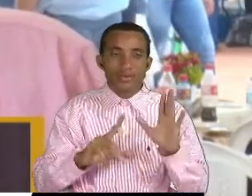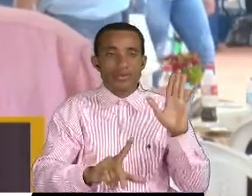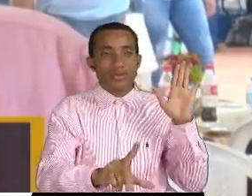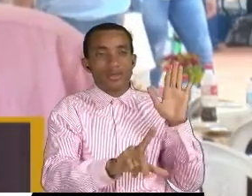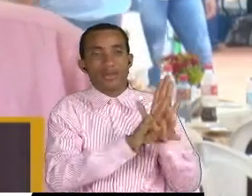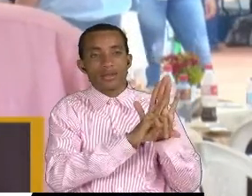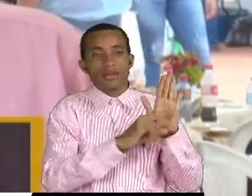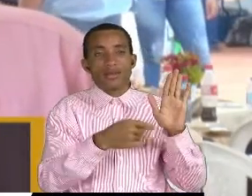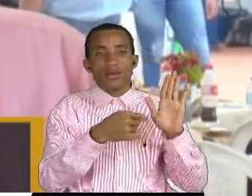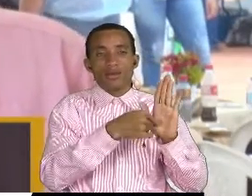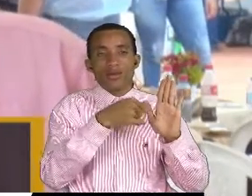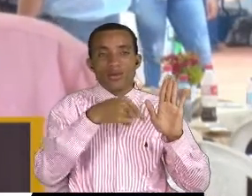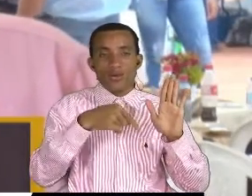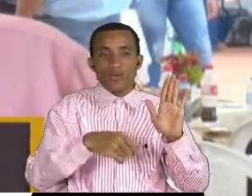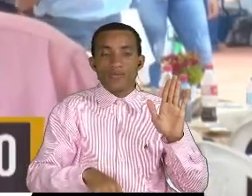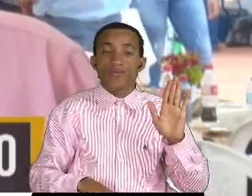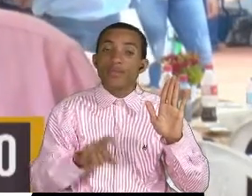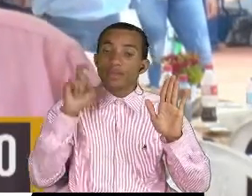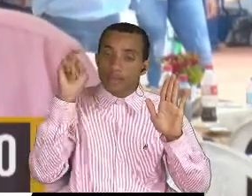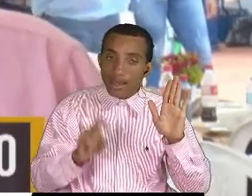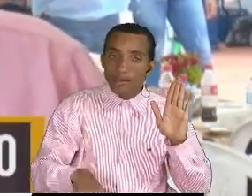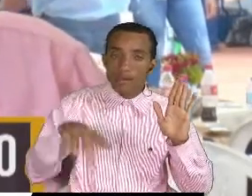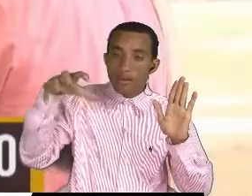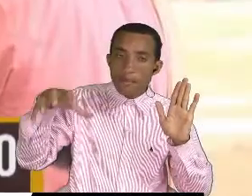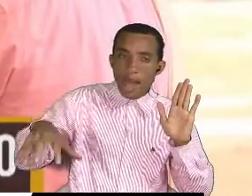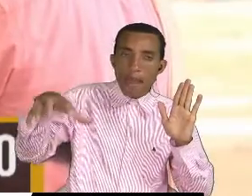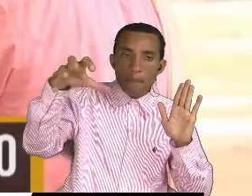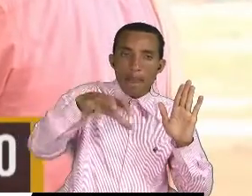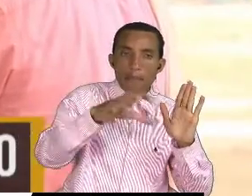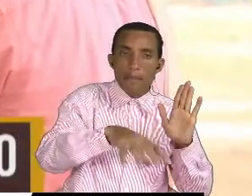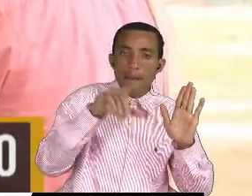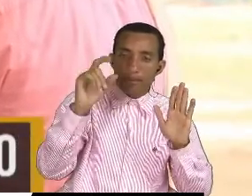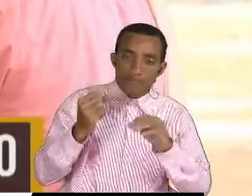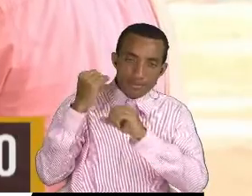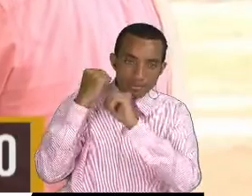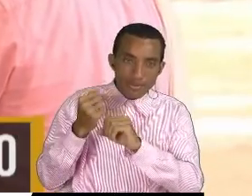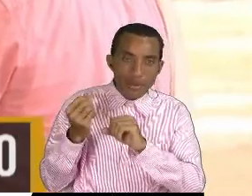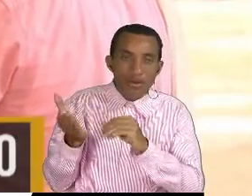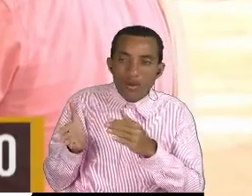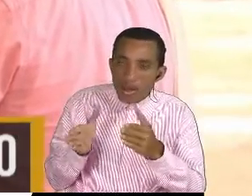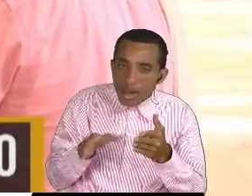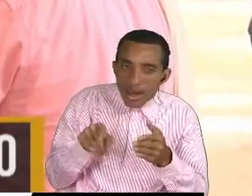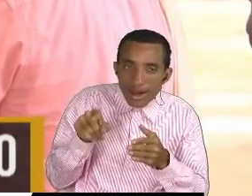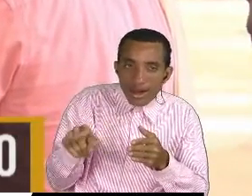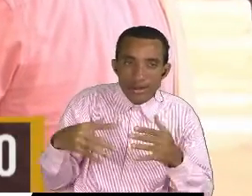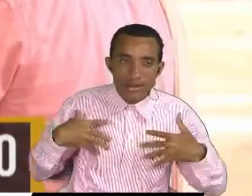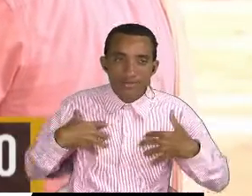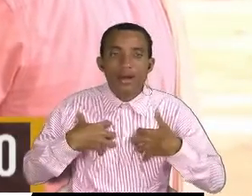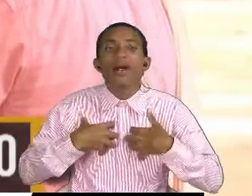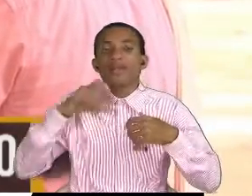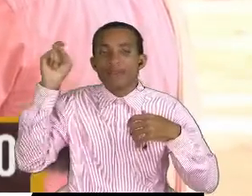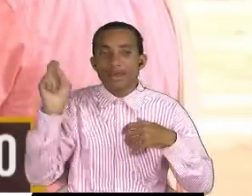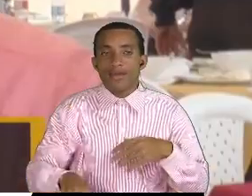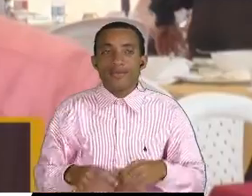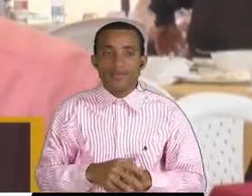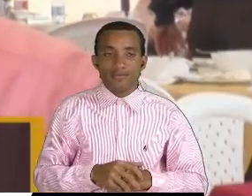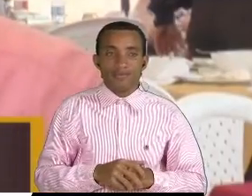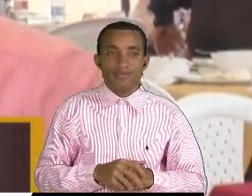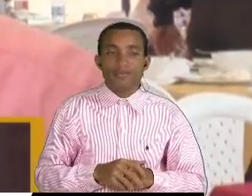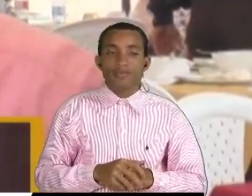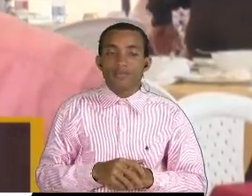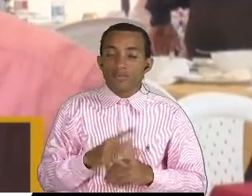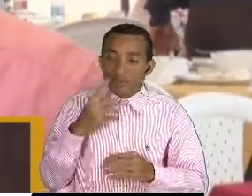en día, se deben hacer estas plantas de sacrificio. El gobierno municipal igualmente hizo presencia en este acto inaugural con el asesor de desarrollo rural. Es